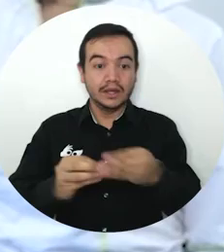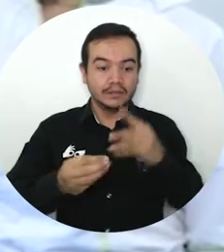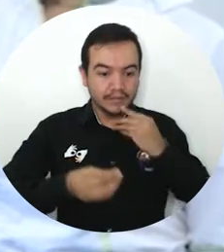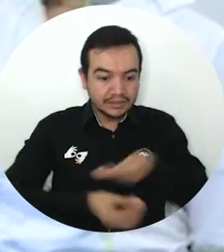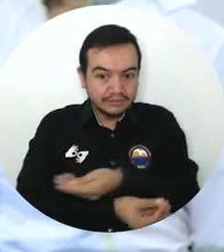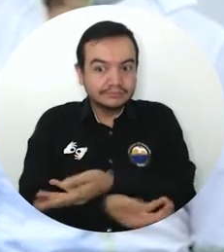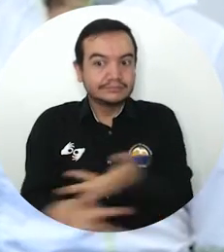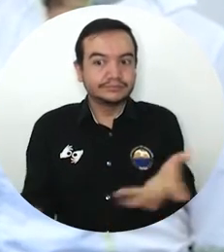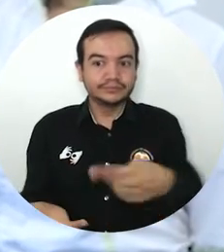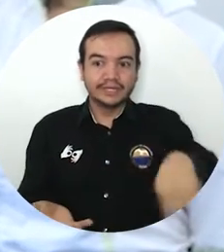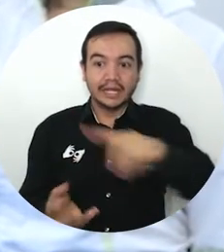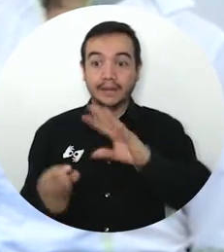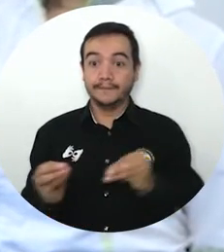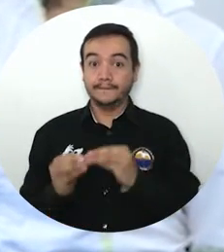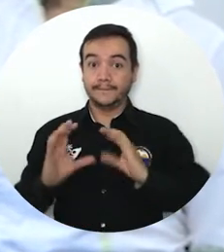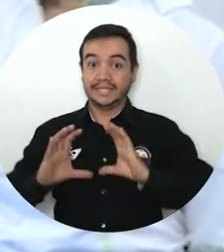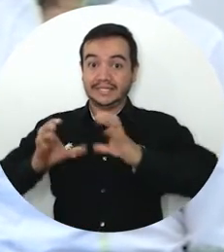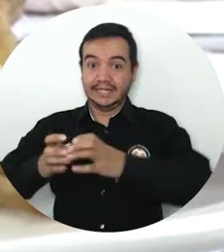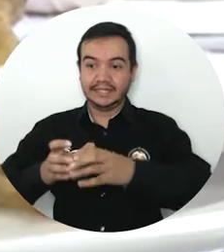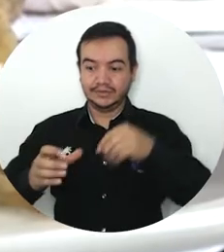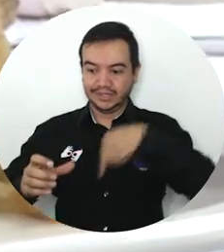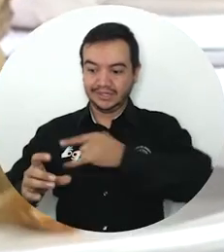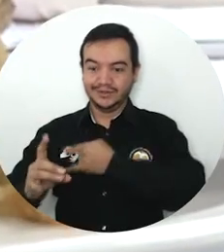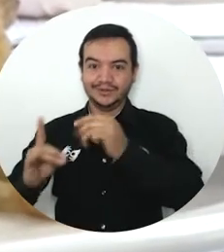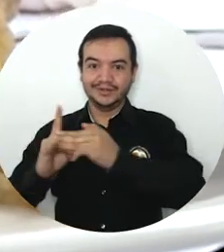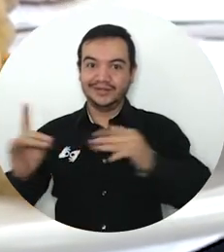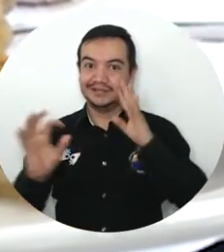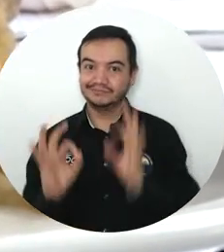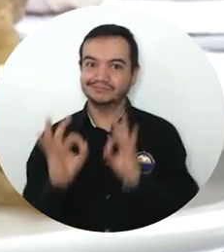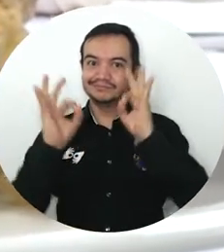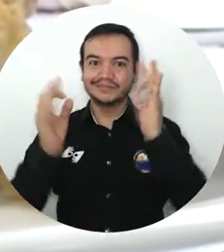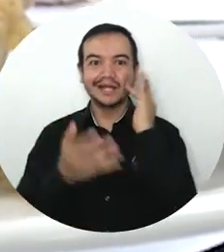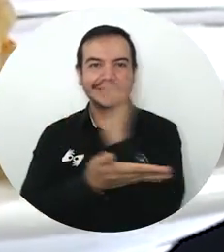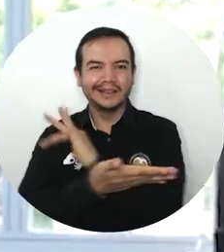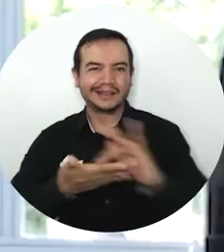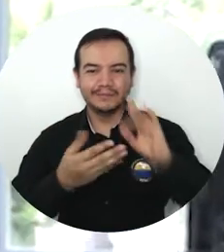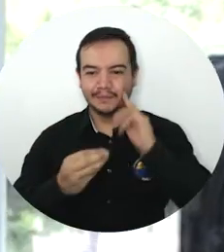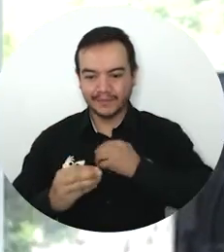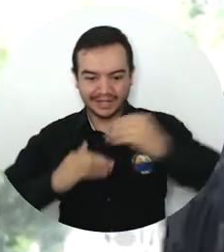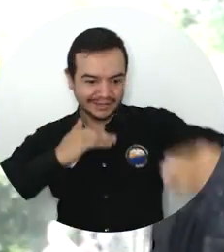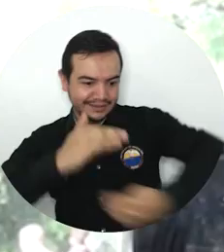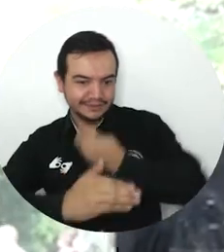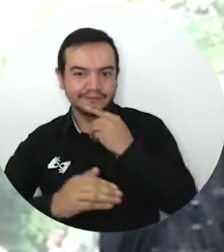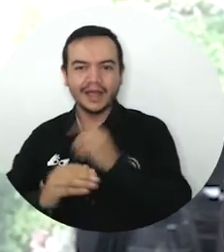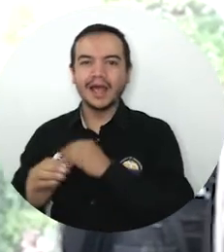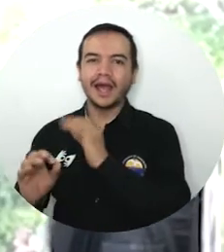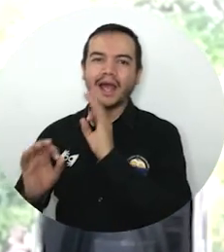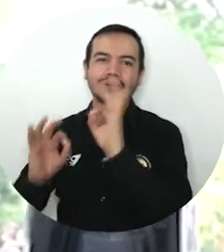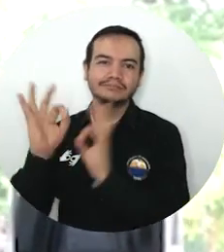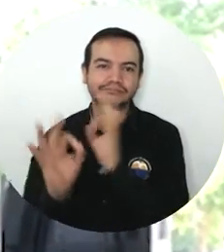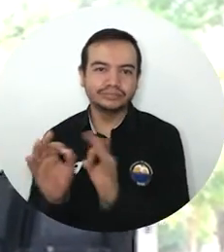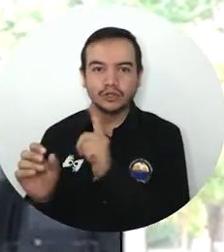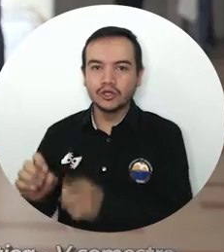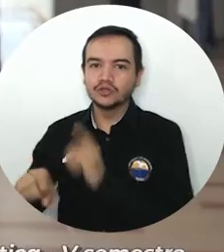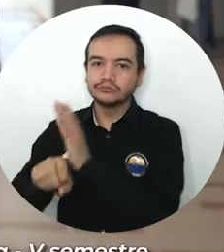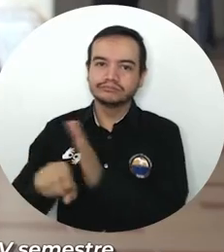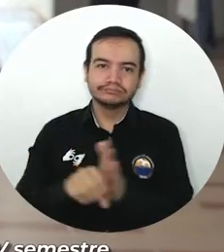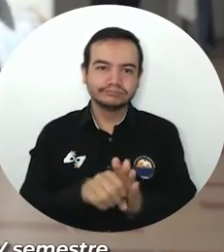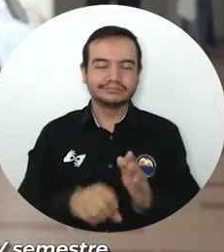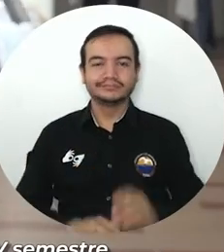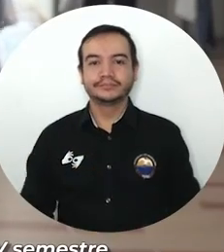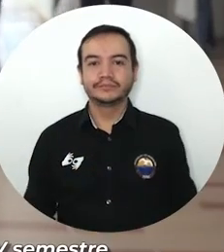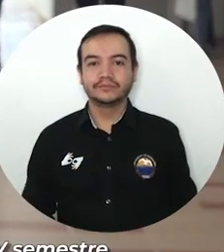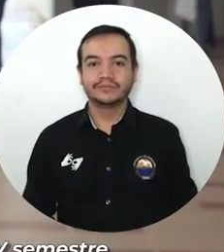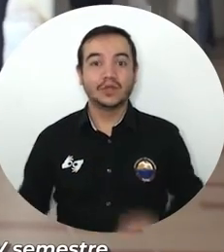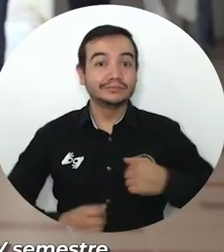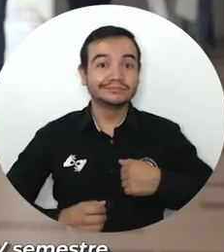clases, UniMagdalena promueve óptimas condiciones de calidad e higiene en los procesos formativos del área gastronómica. Realmente